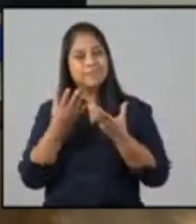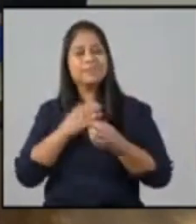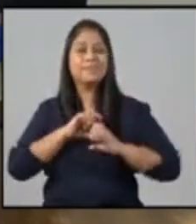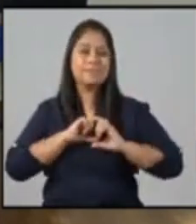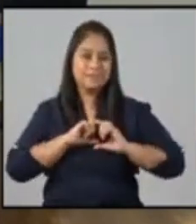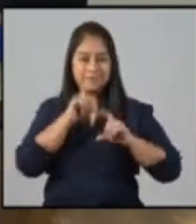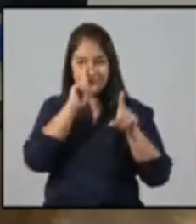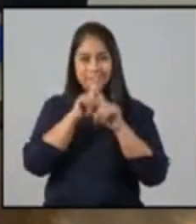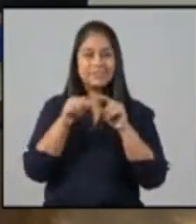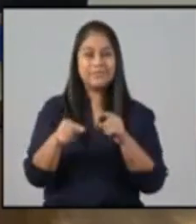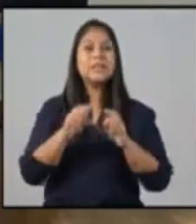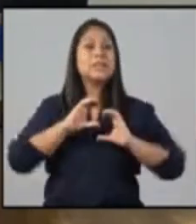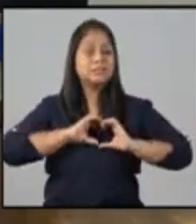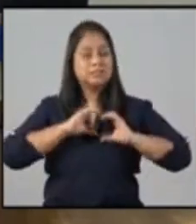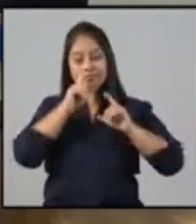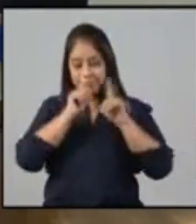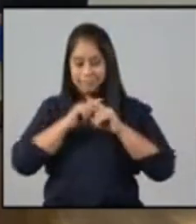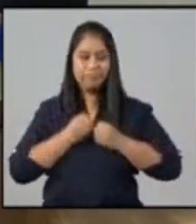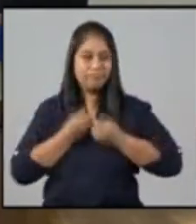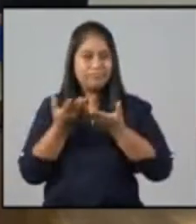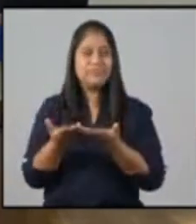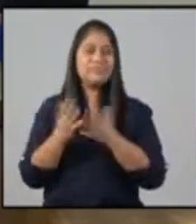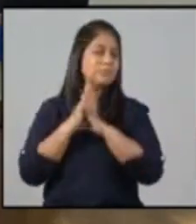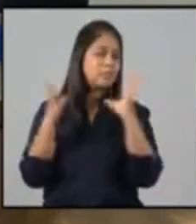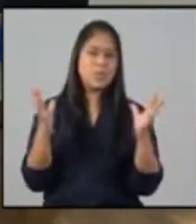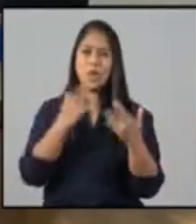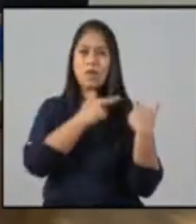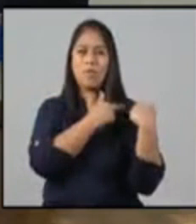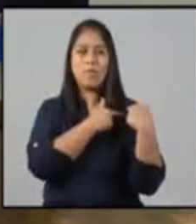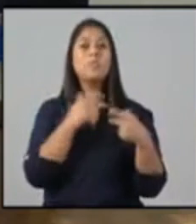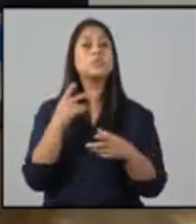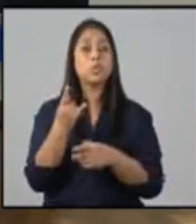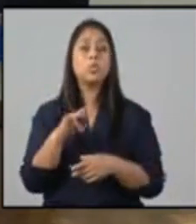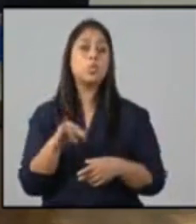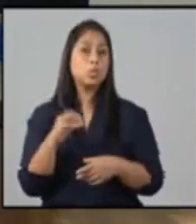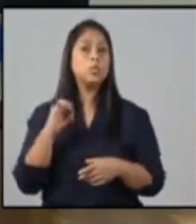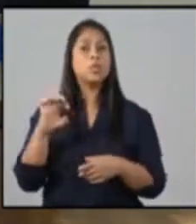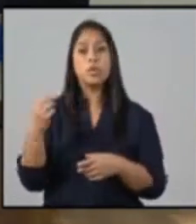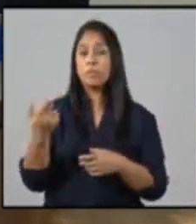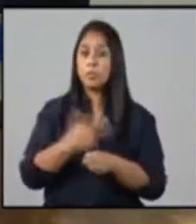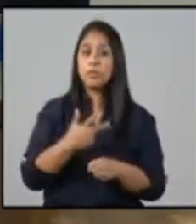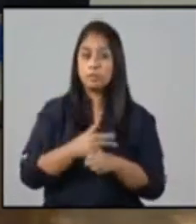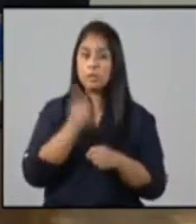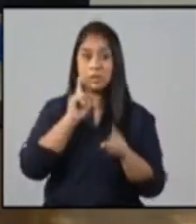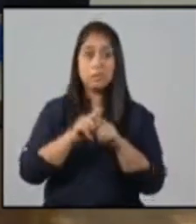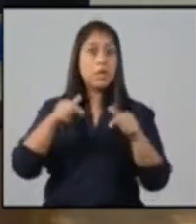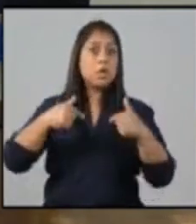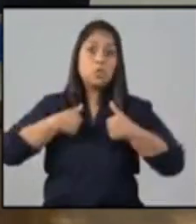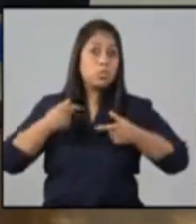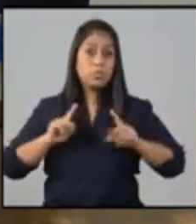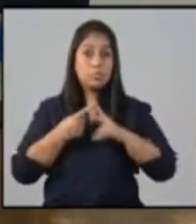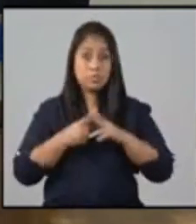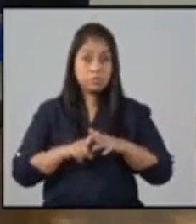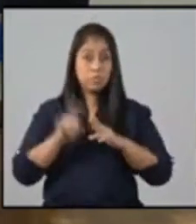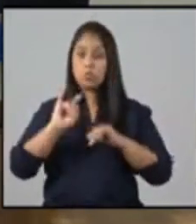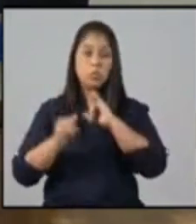del corazón sale también nuestro gran compromiso como Unión Europea con Guatemala, que seguirá, no empezó conmigo, no